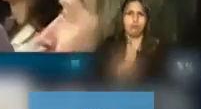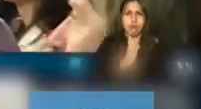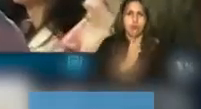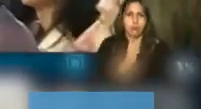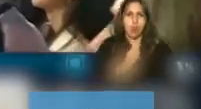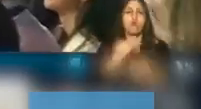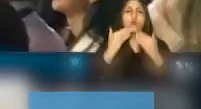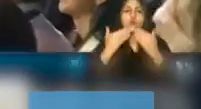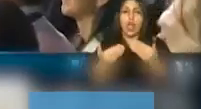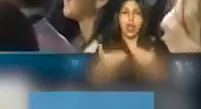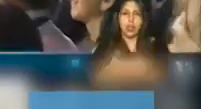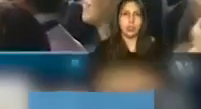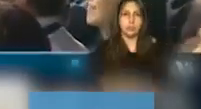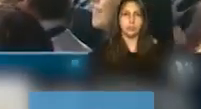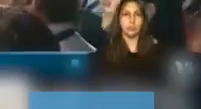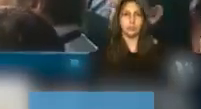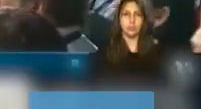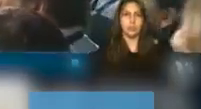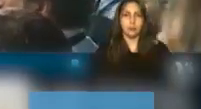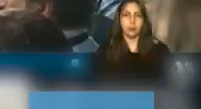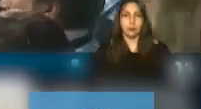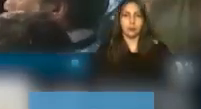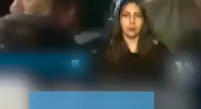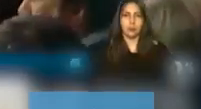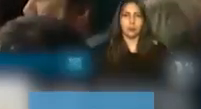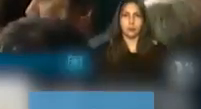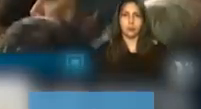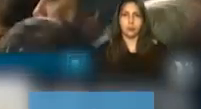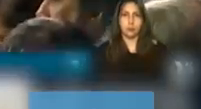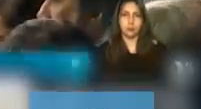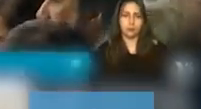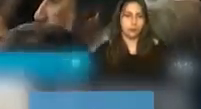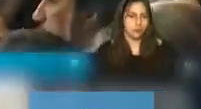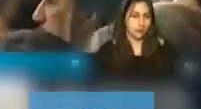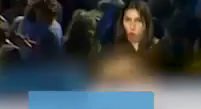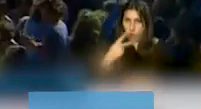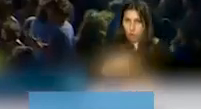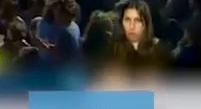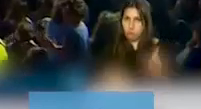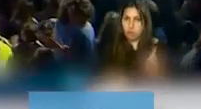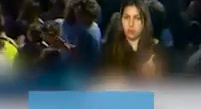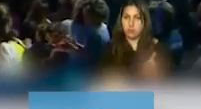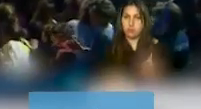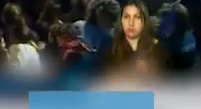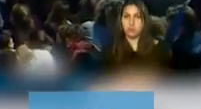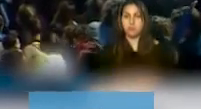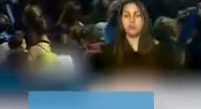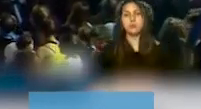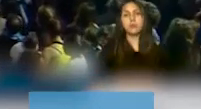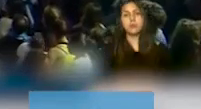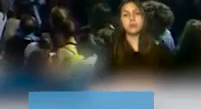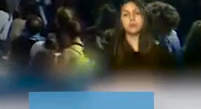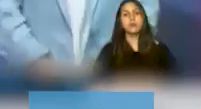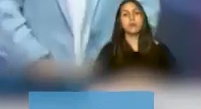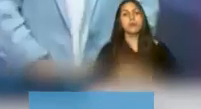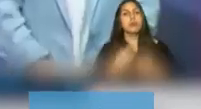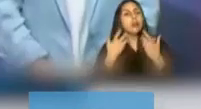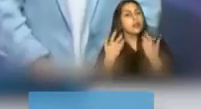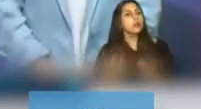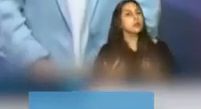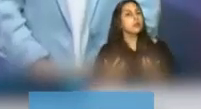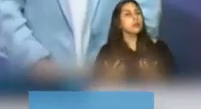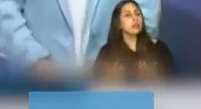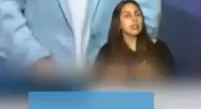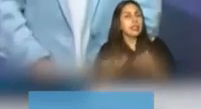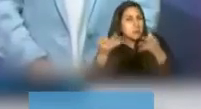muy consistente con toda la campaña. Se cambió, ¿vieron? Ahora sí. Era esa hora. Es ahora, cambió por él, ahora sí. Ahora